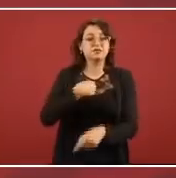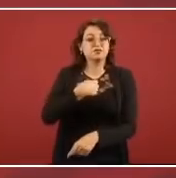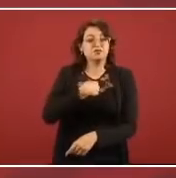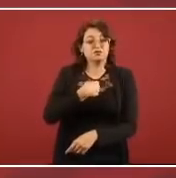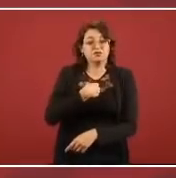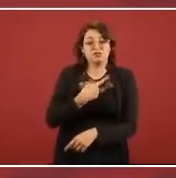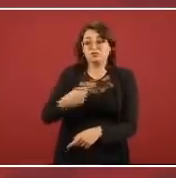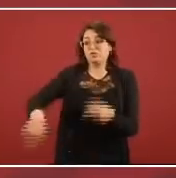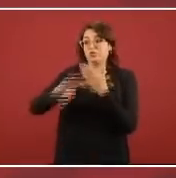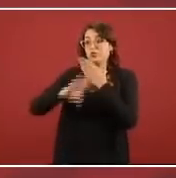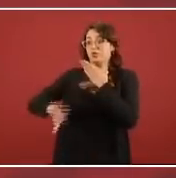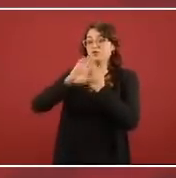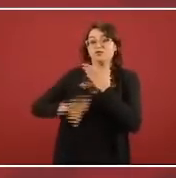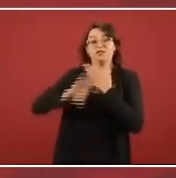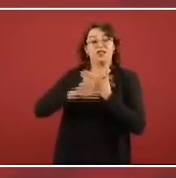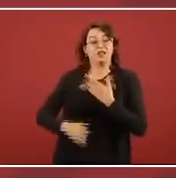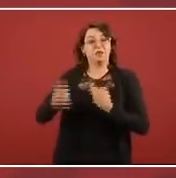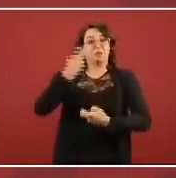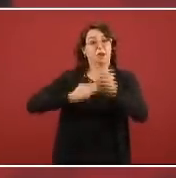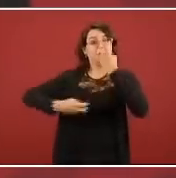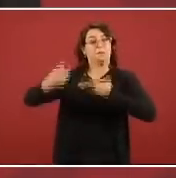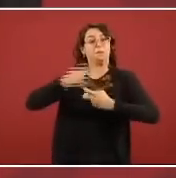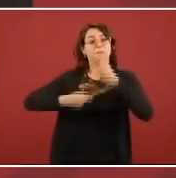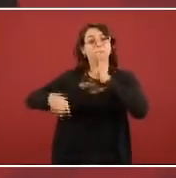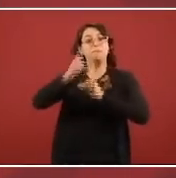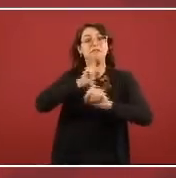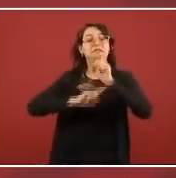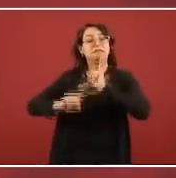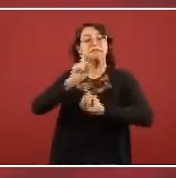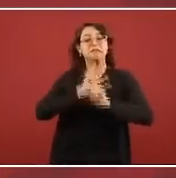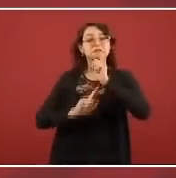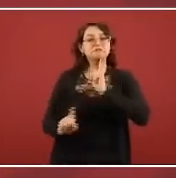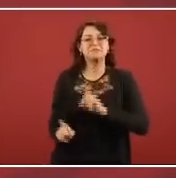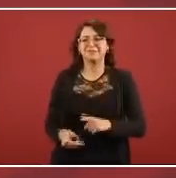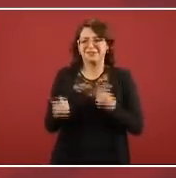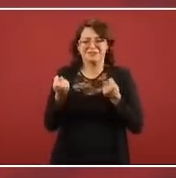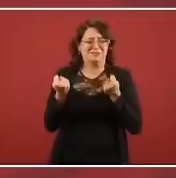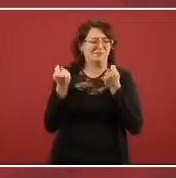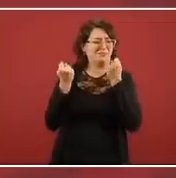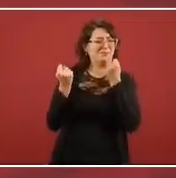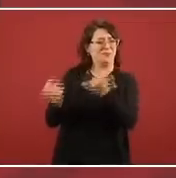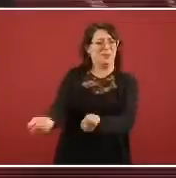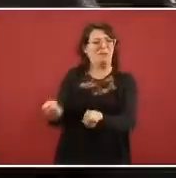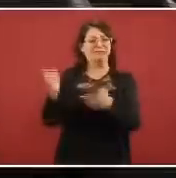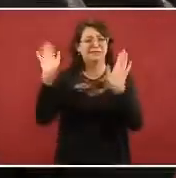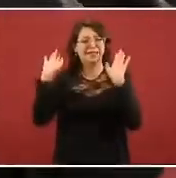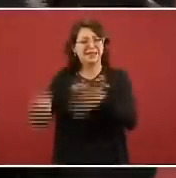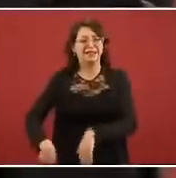¿Qué me puede estar importando? Yo tengo mi conciencia tranquila, trabajo,